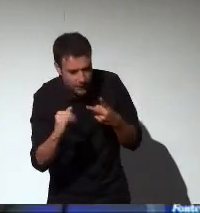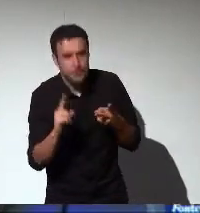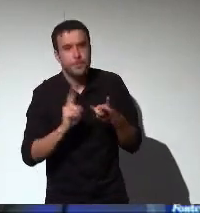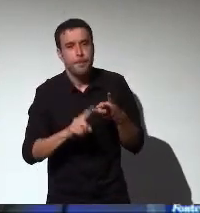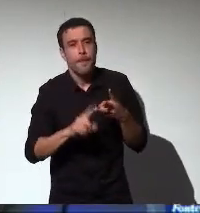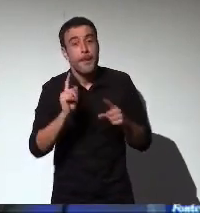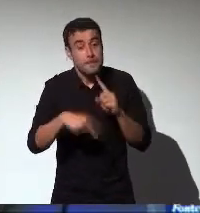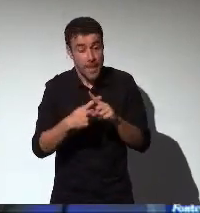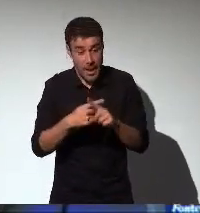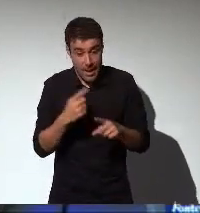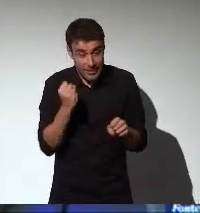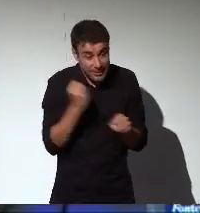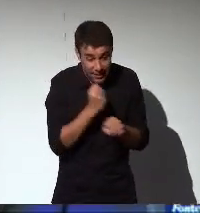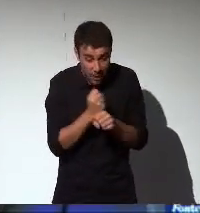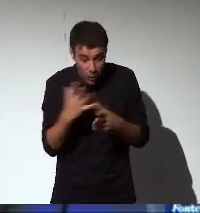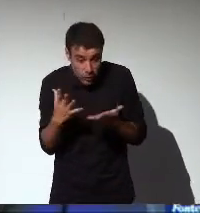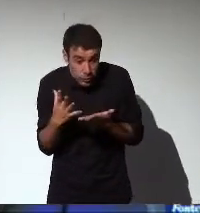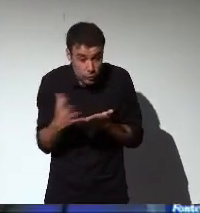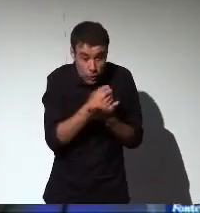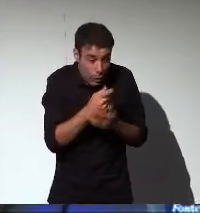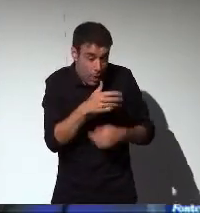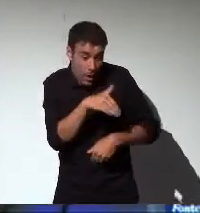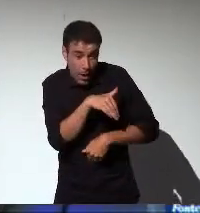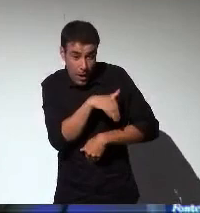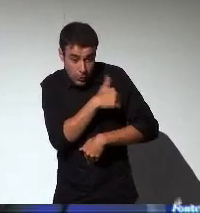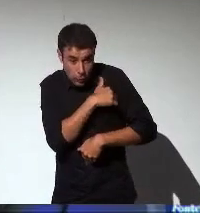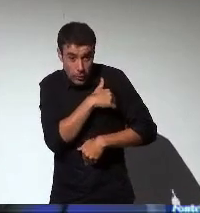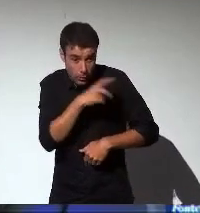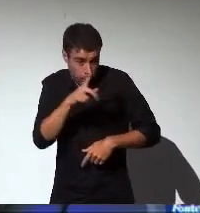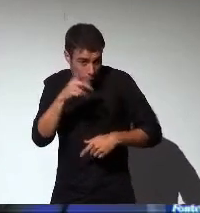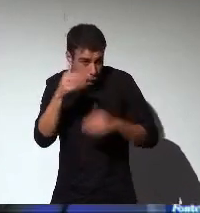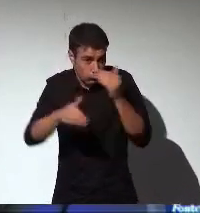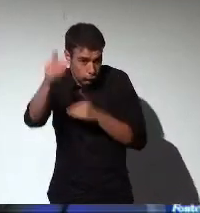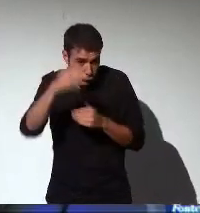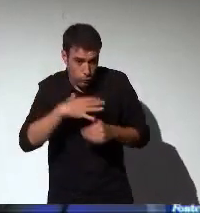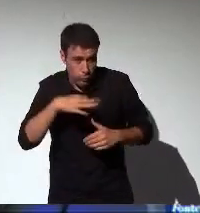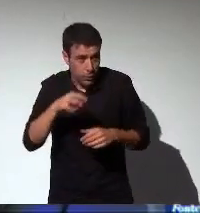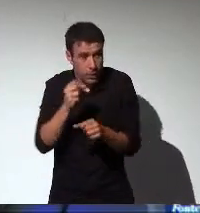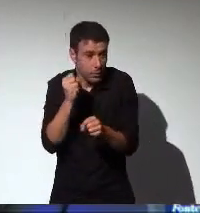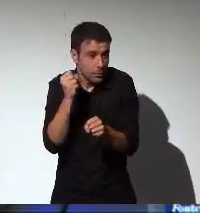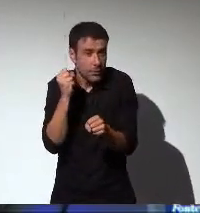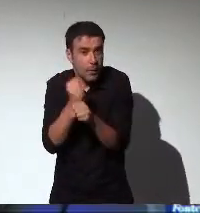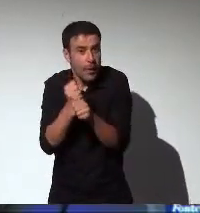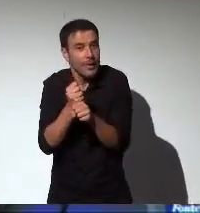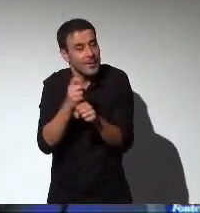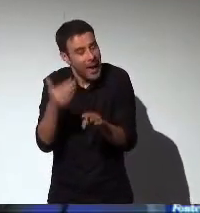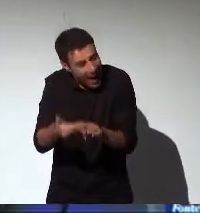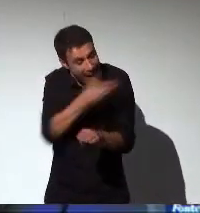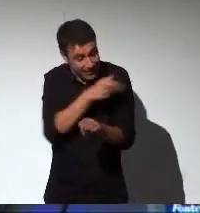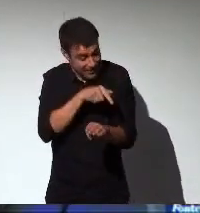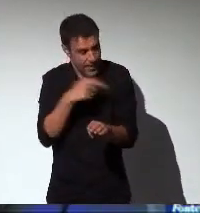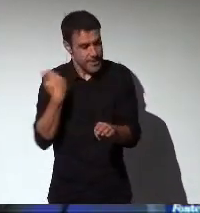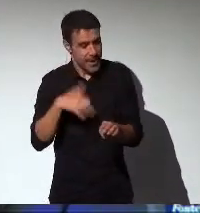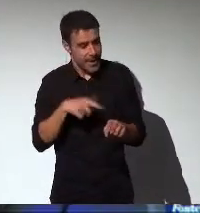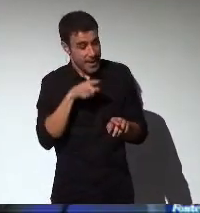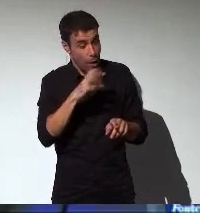la actividad de todos y cada uno de nuestros estudiantes, que mañana serán los profesionales que salgan a la calle, pues salgan ya con